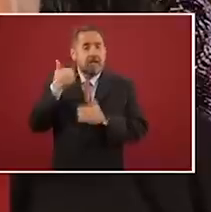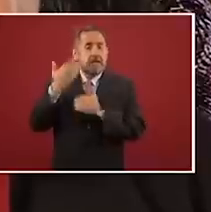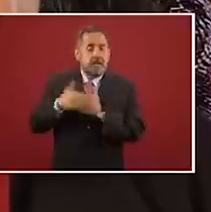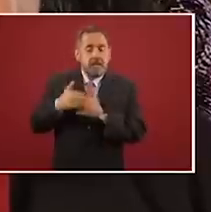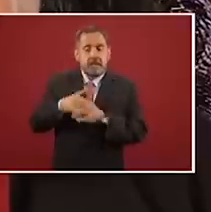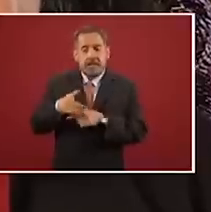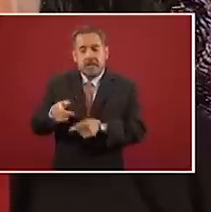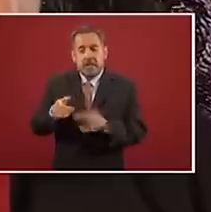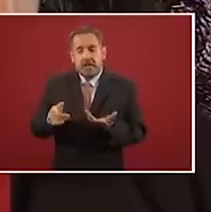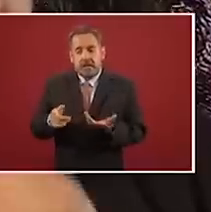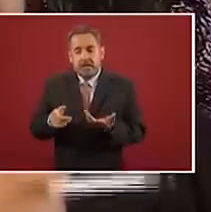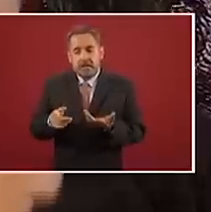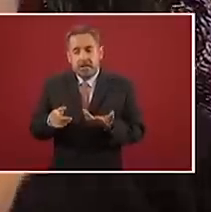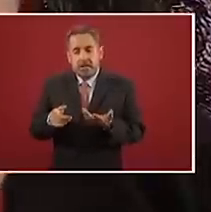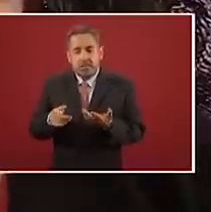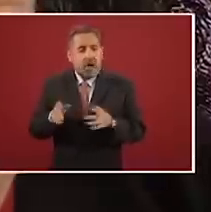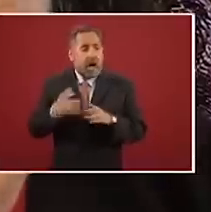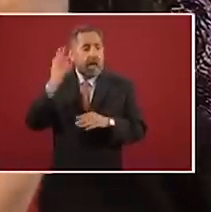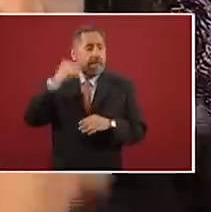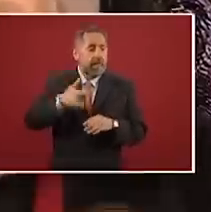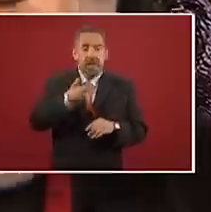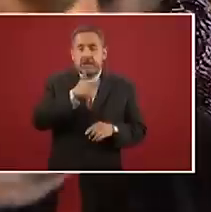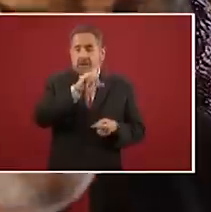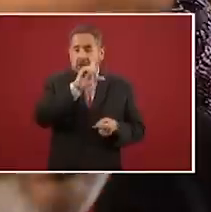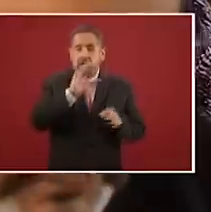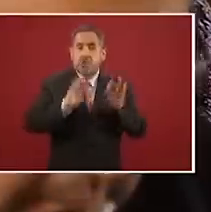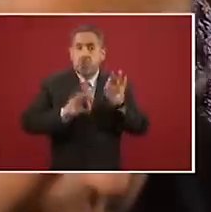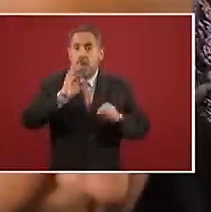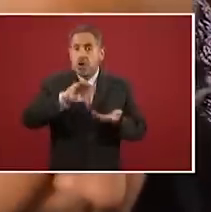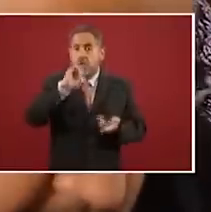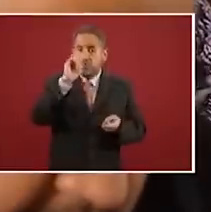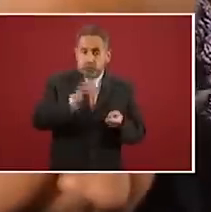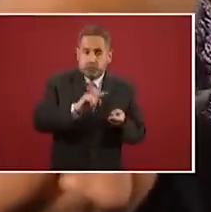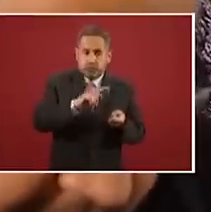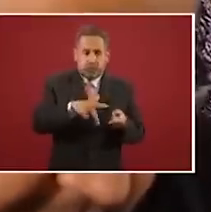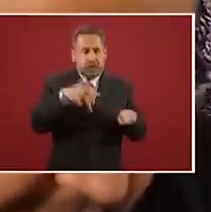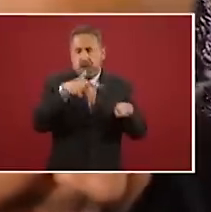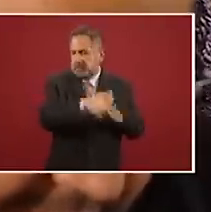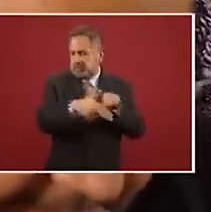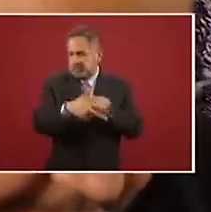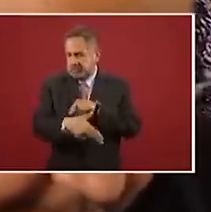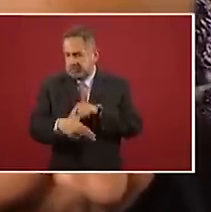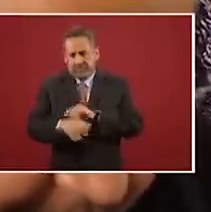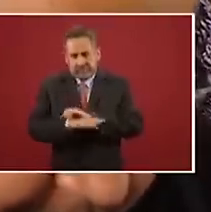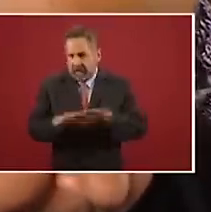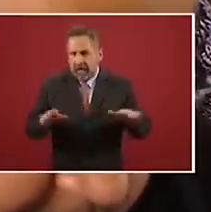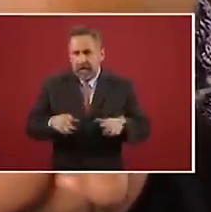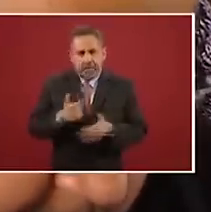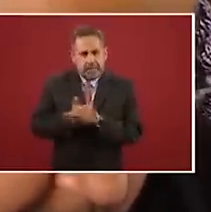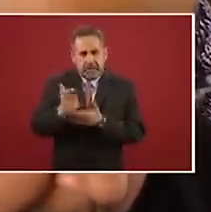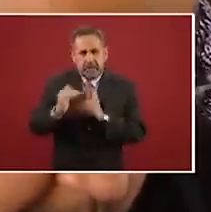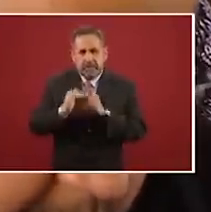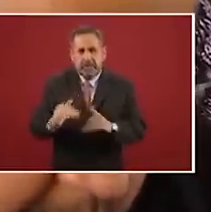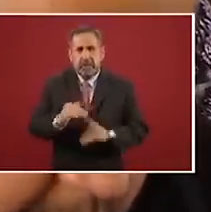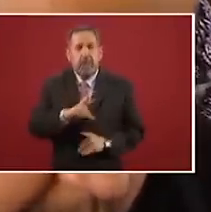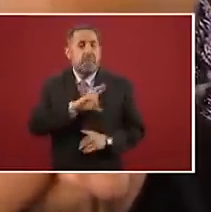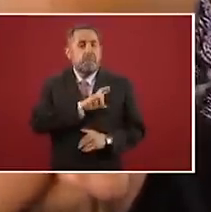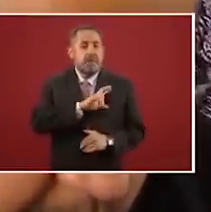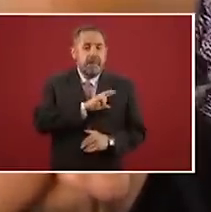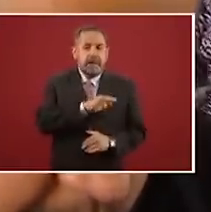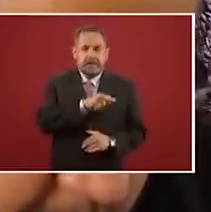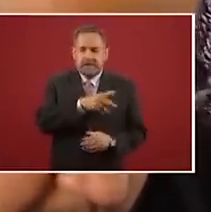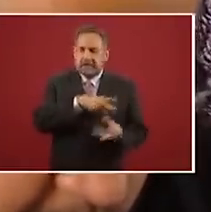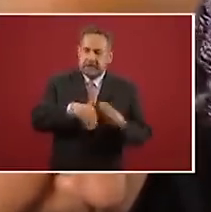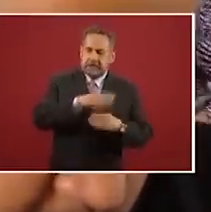cortar descuentos que le ofrece a empresas de energía, empresas privadas de energía